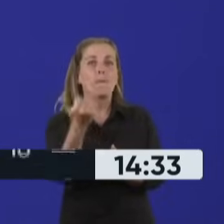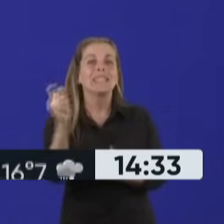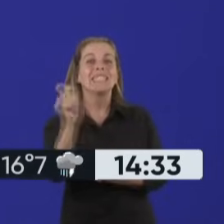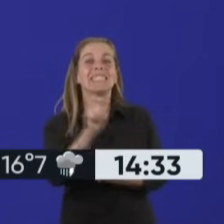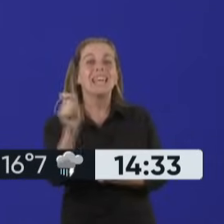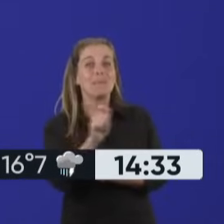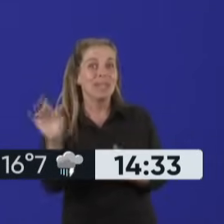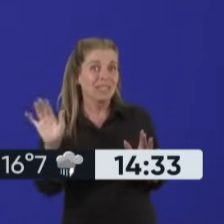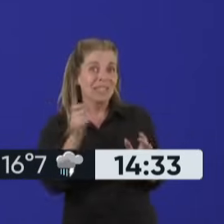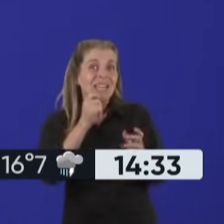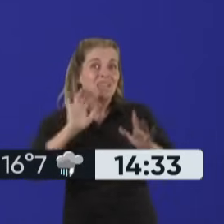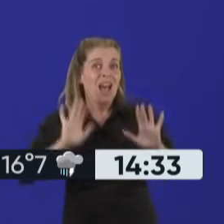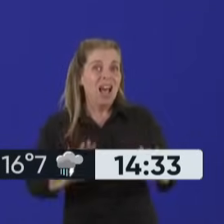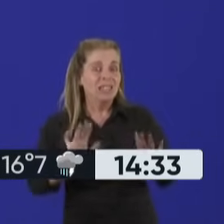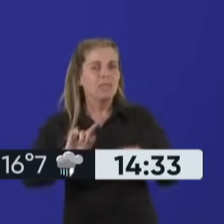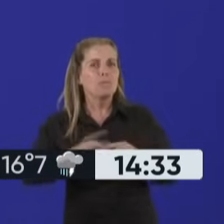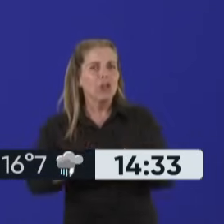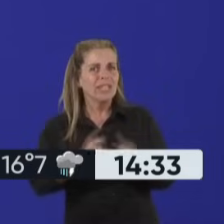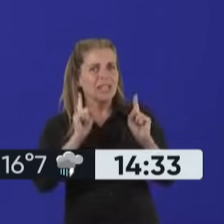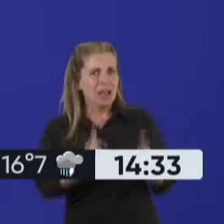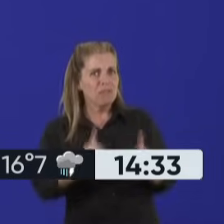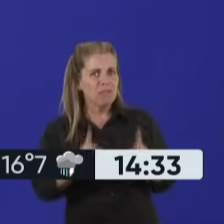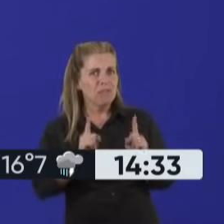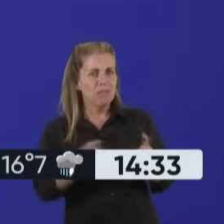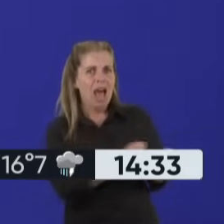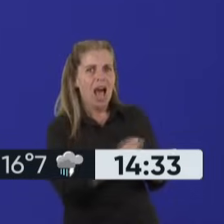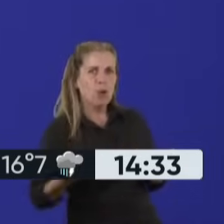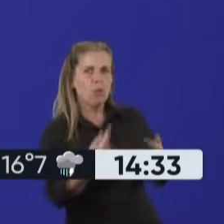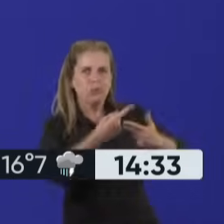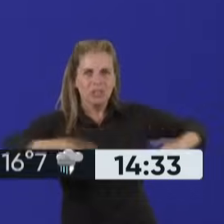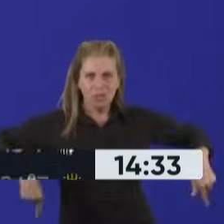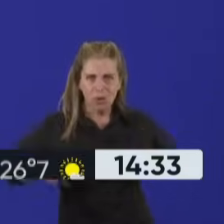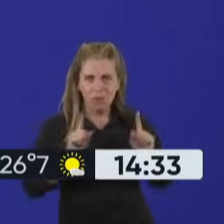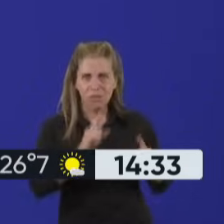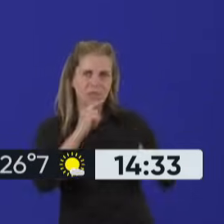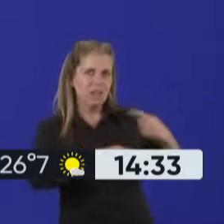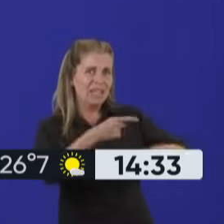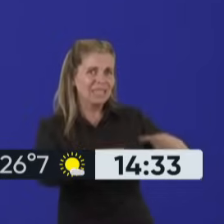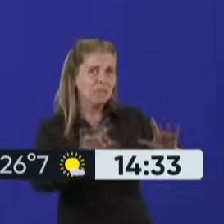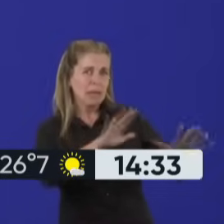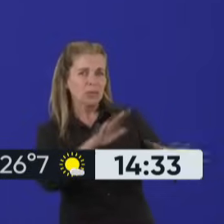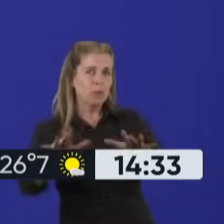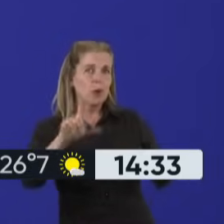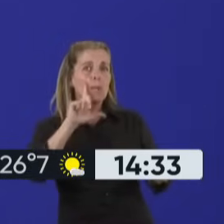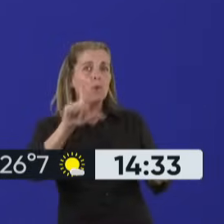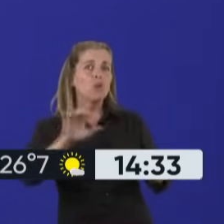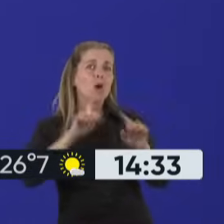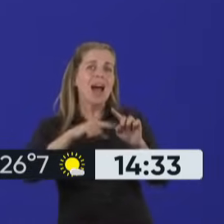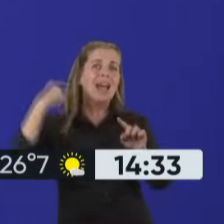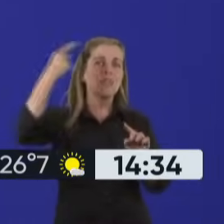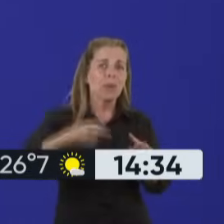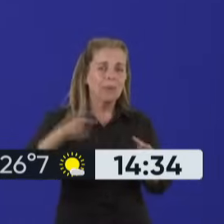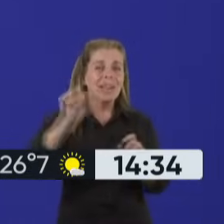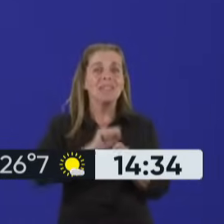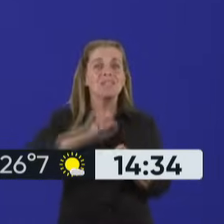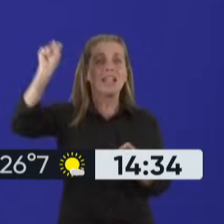Argentina siguiera con esta política de mantener constante la cantidad de dinero, para mitad del año que viene, la inflación